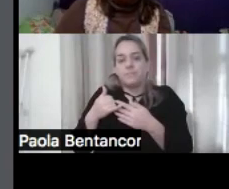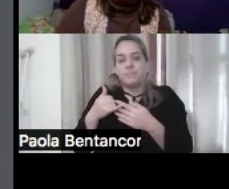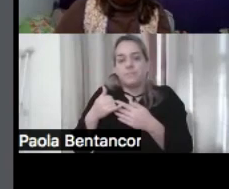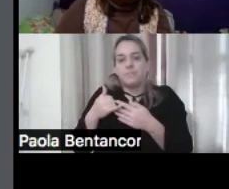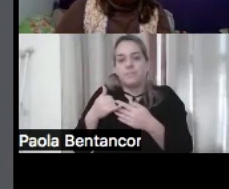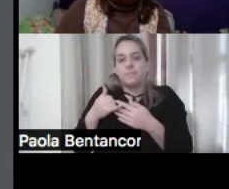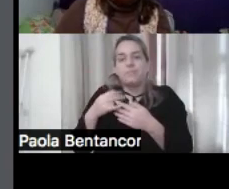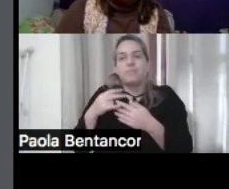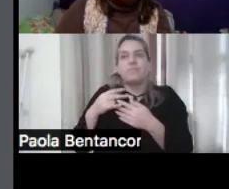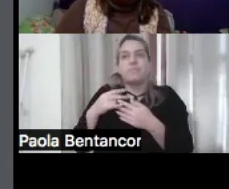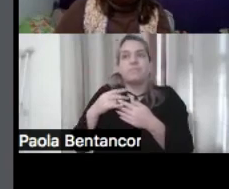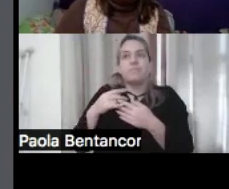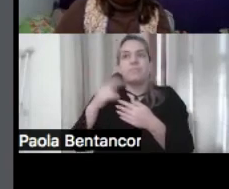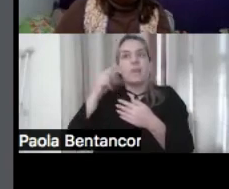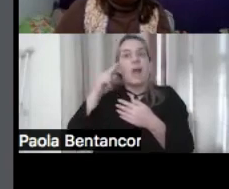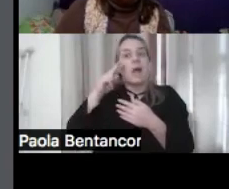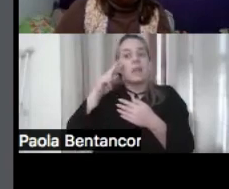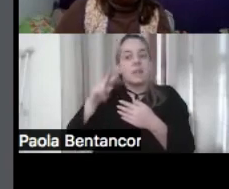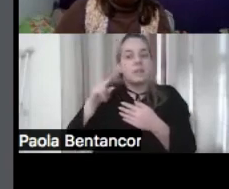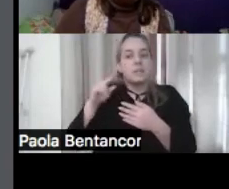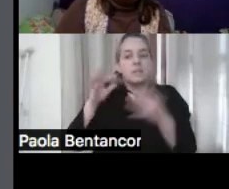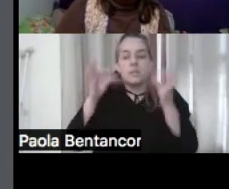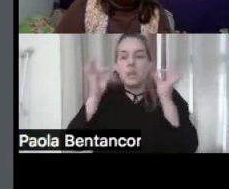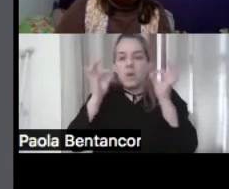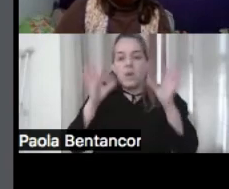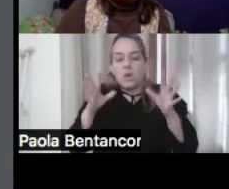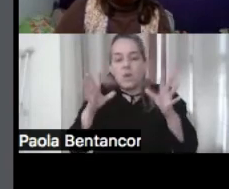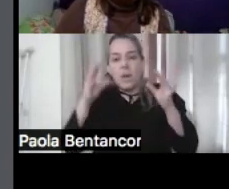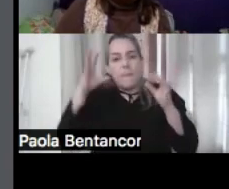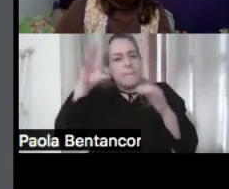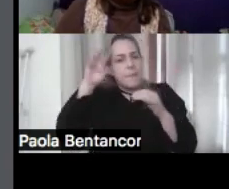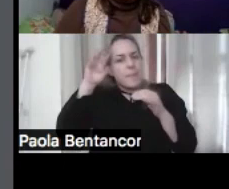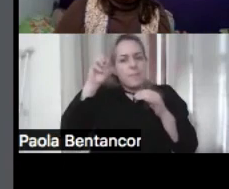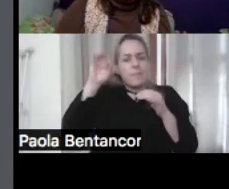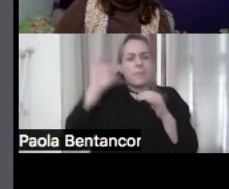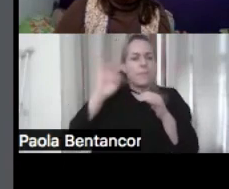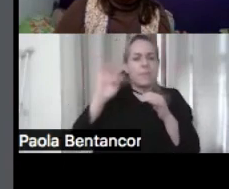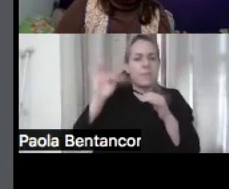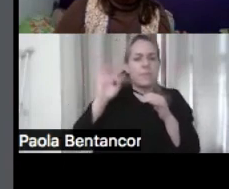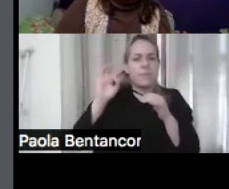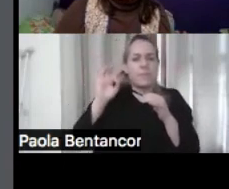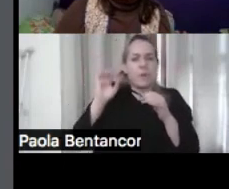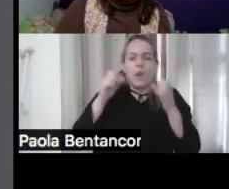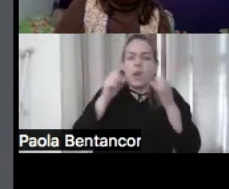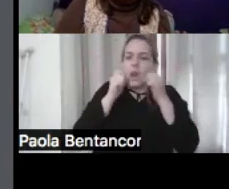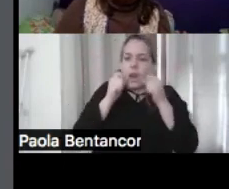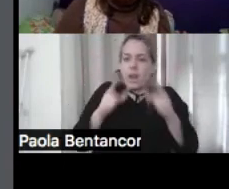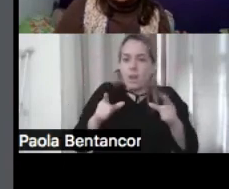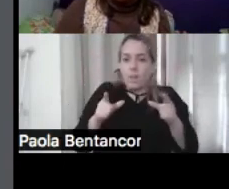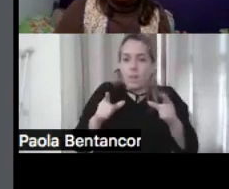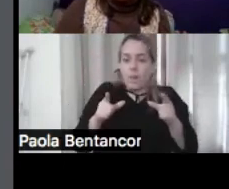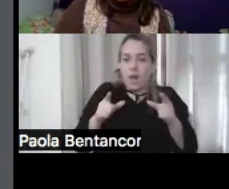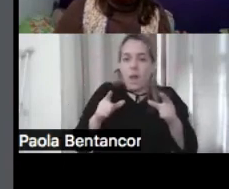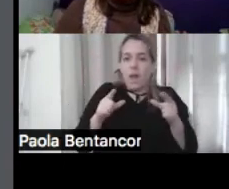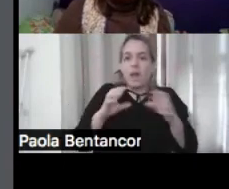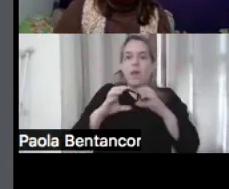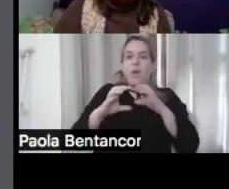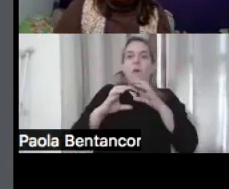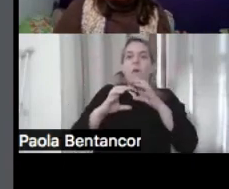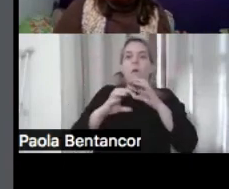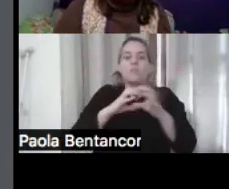son la atención, la memoria, la percepción, el lenguaje, la resolución de problemas o la interacción